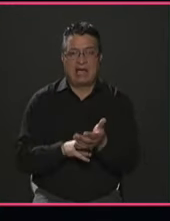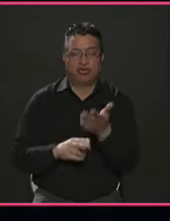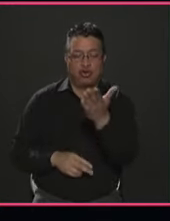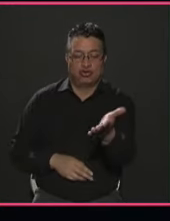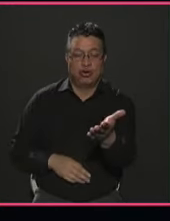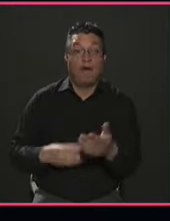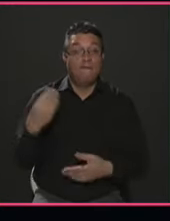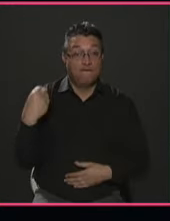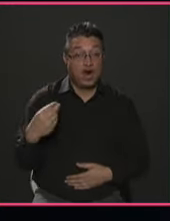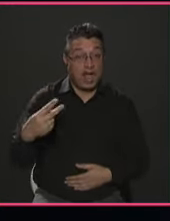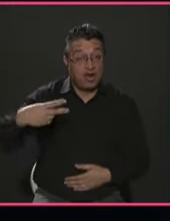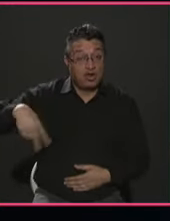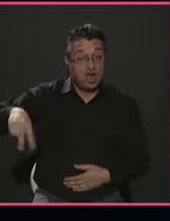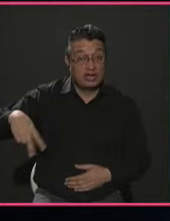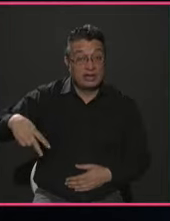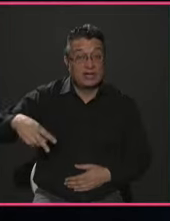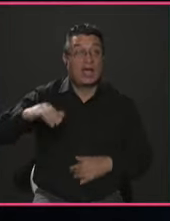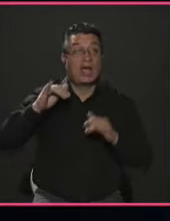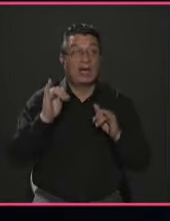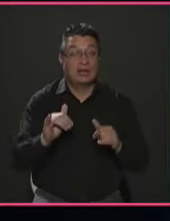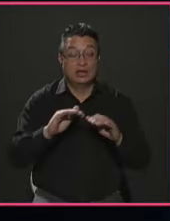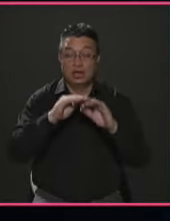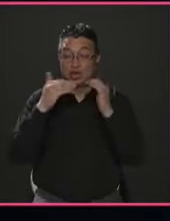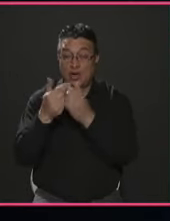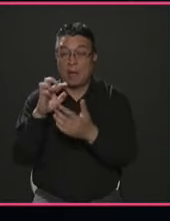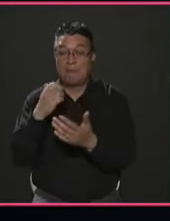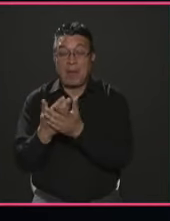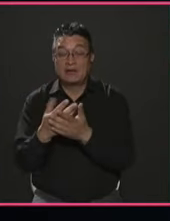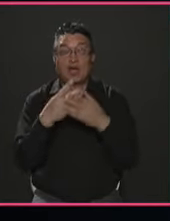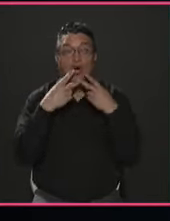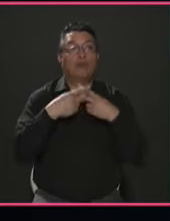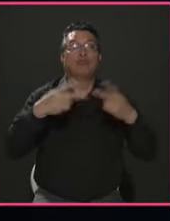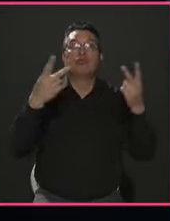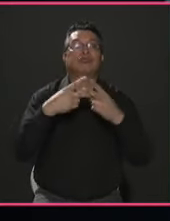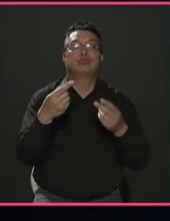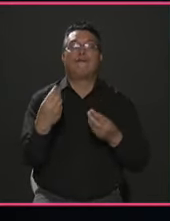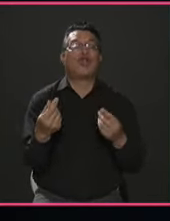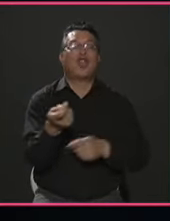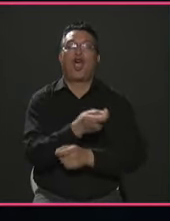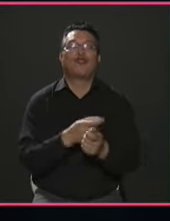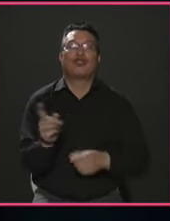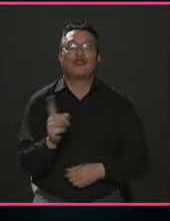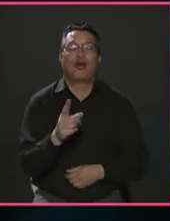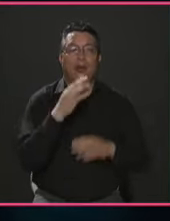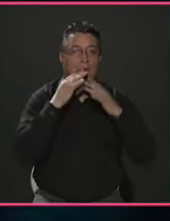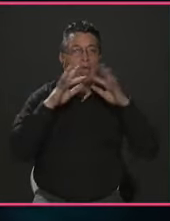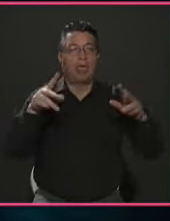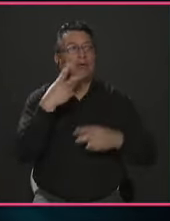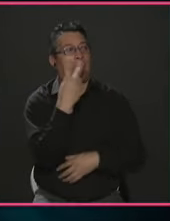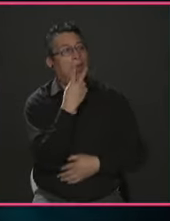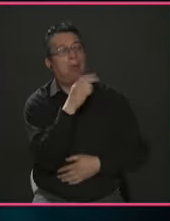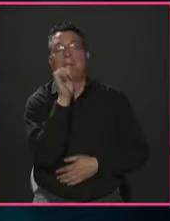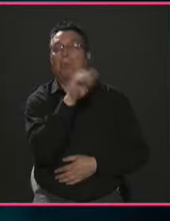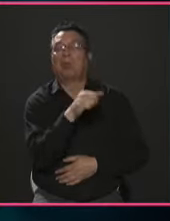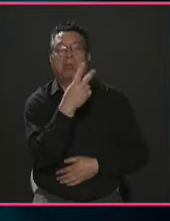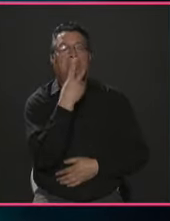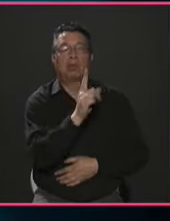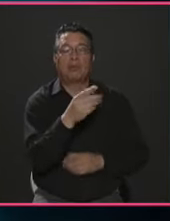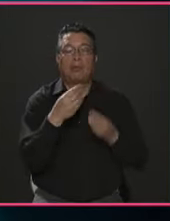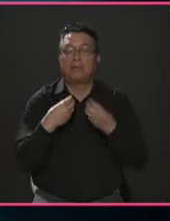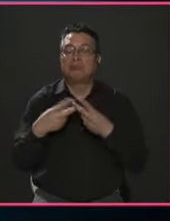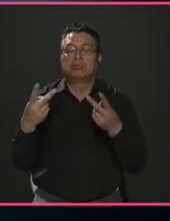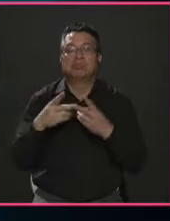buenas noticias y los contenidos pacíficos no son buenos negocio porque no activan la atención y no permiten el flujo de